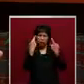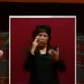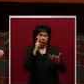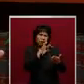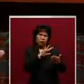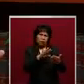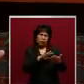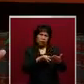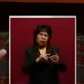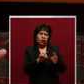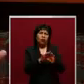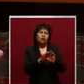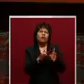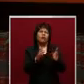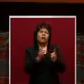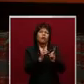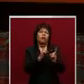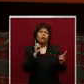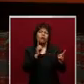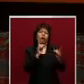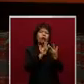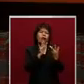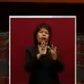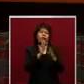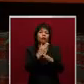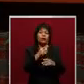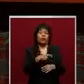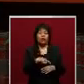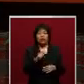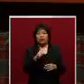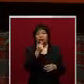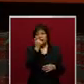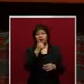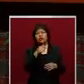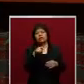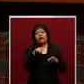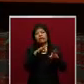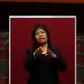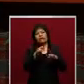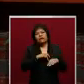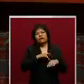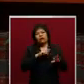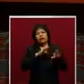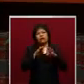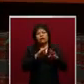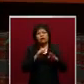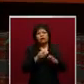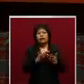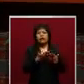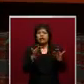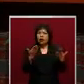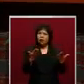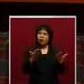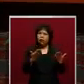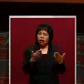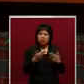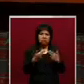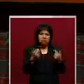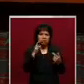distancia? ¿Verdad? Porque si no, los alumnos pueden decir, bueno, trabajé tanto y ahora